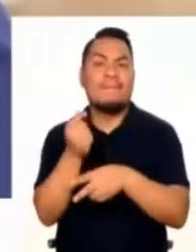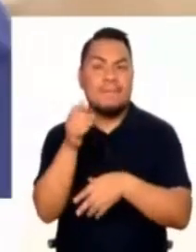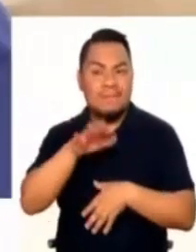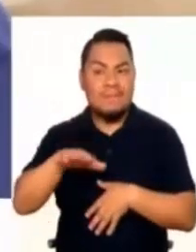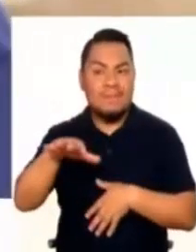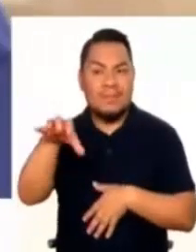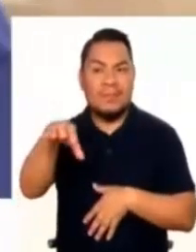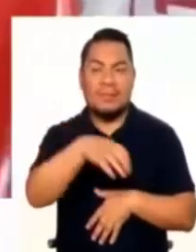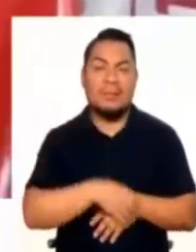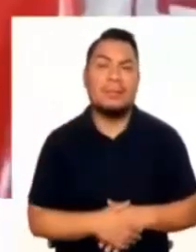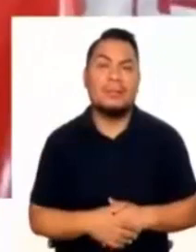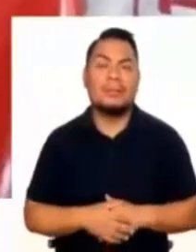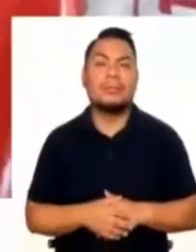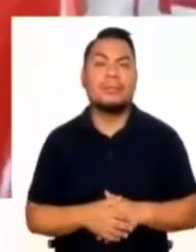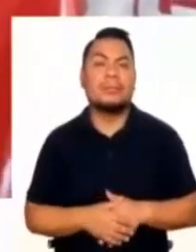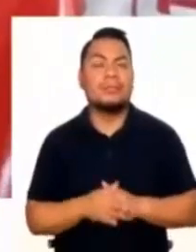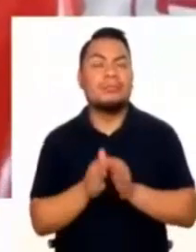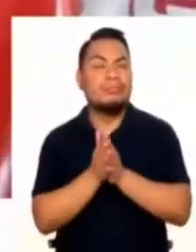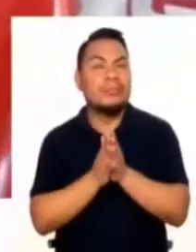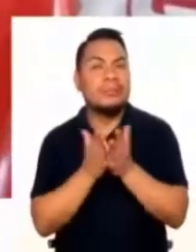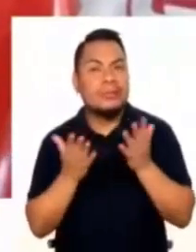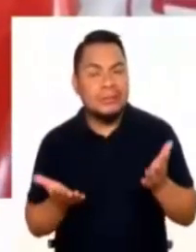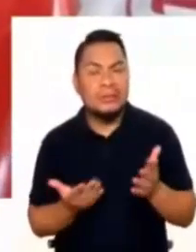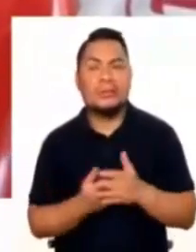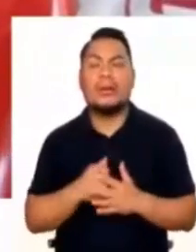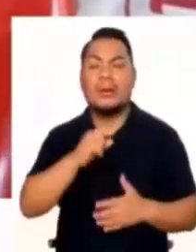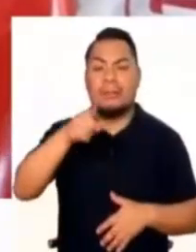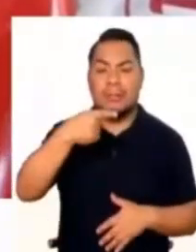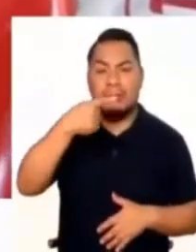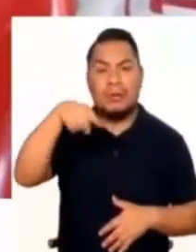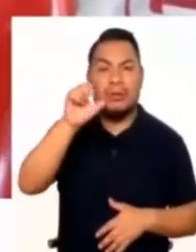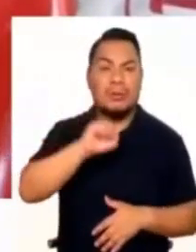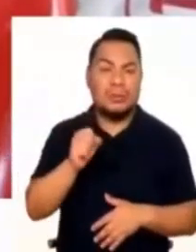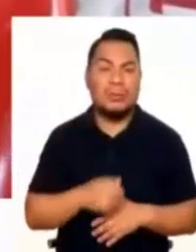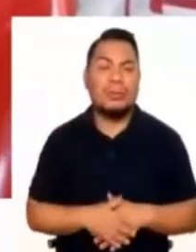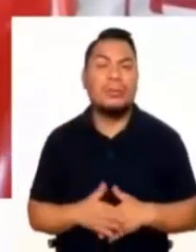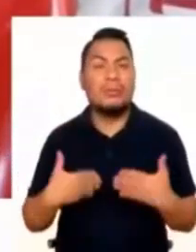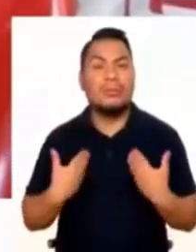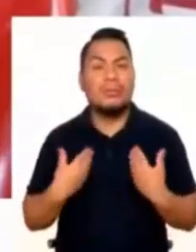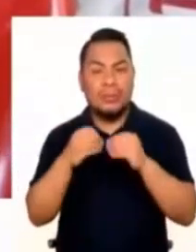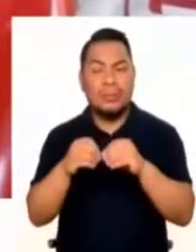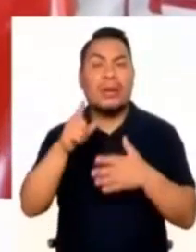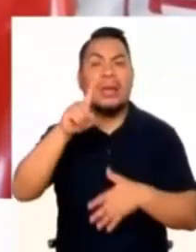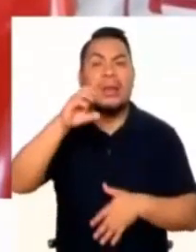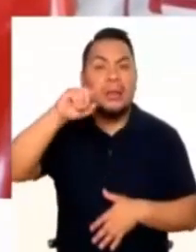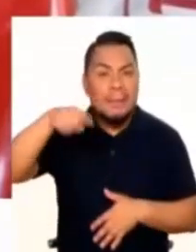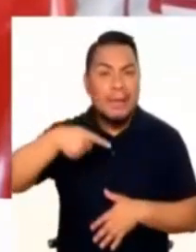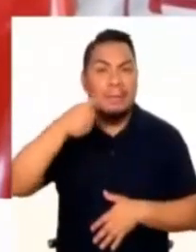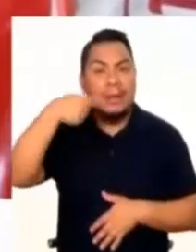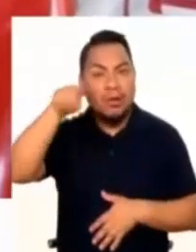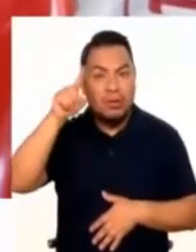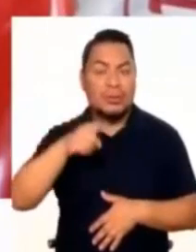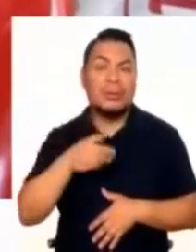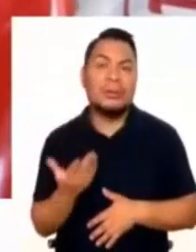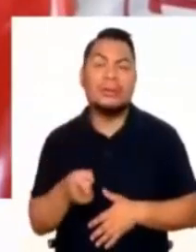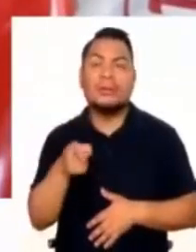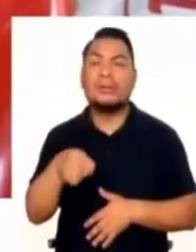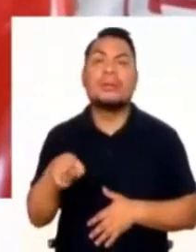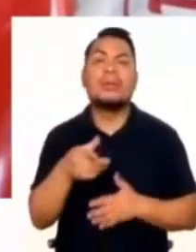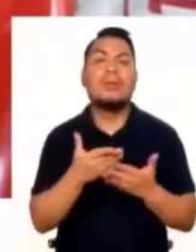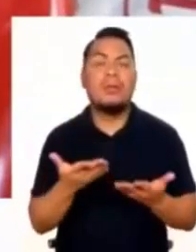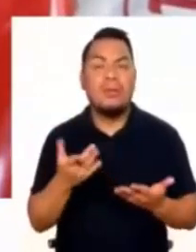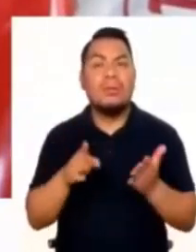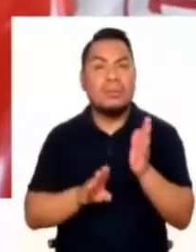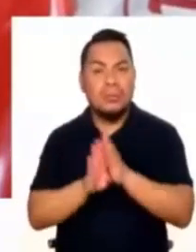este sector. Aspiramos a 1.000 millones de soles, podríamos colocar hasta 10.000 millones, ¿no? En pro de